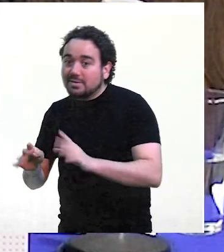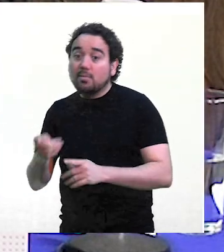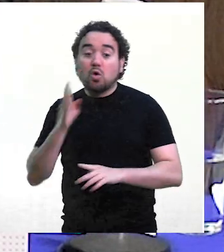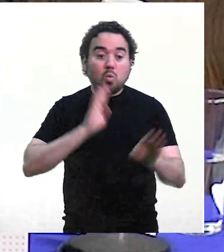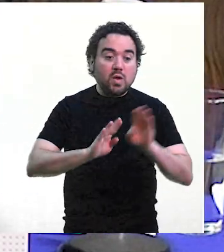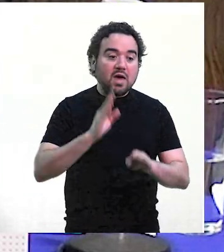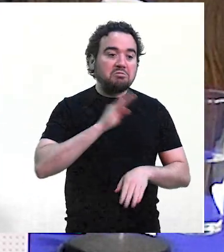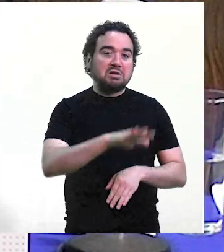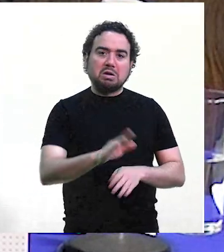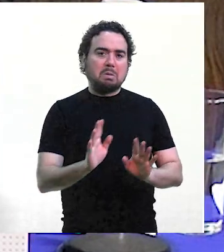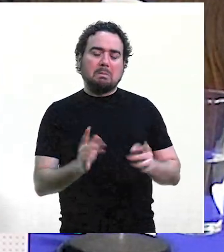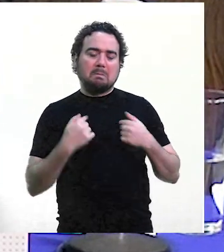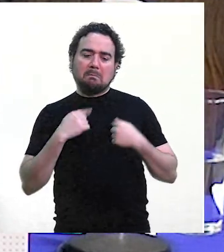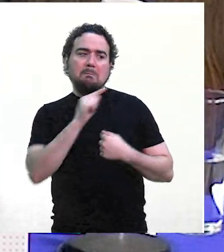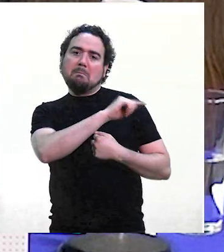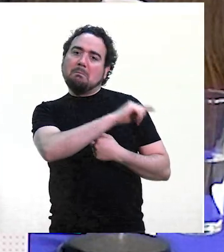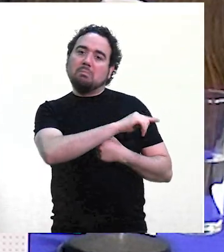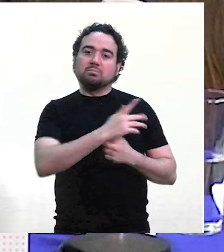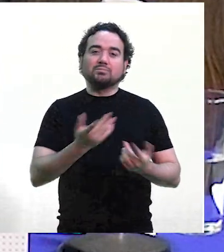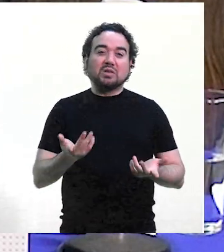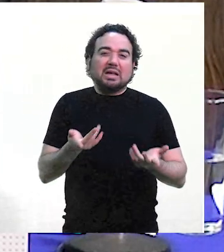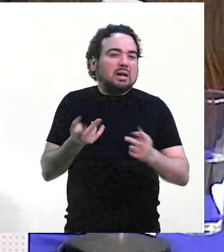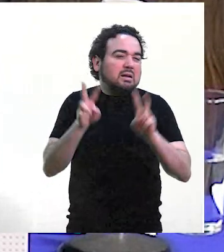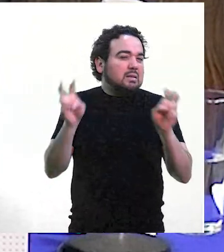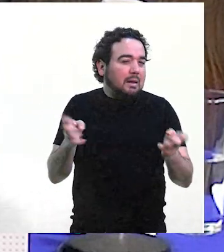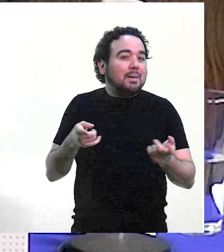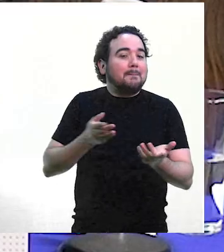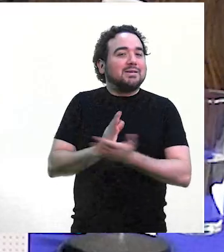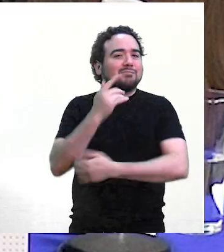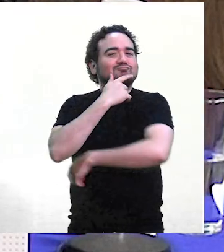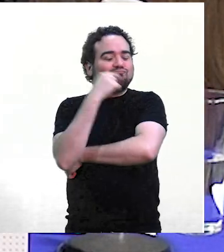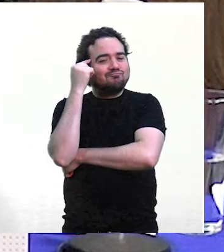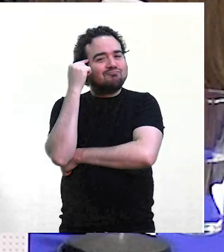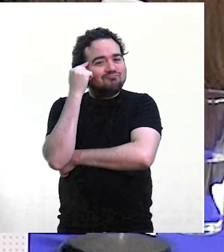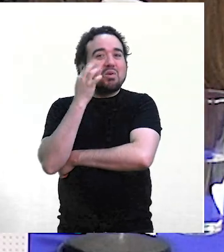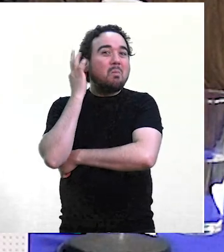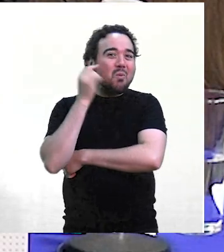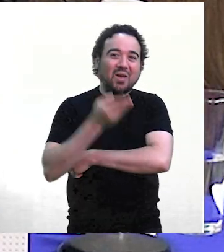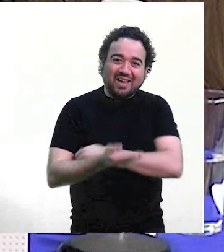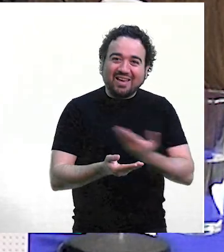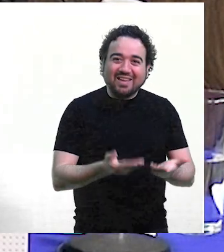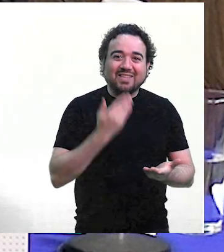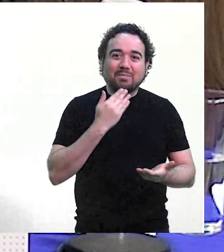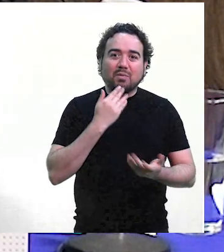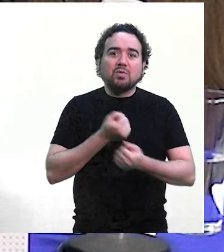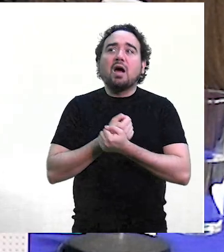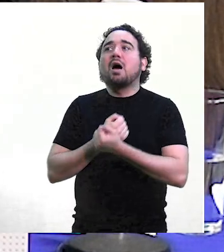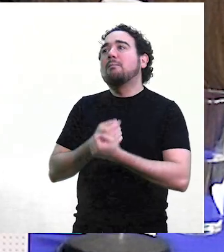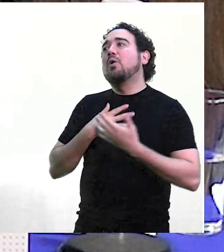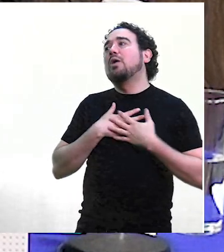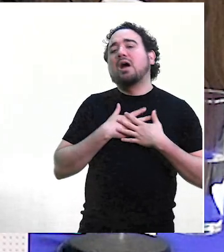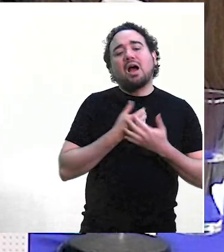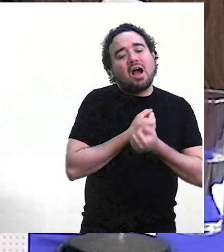niño. Entonces, a ver, ¿de qué estamos hablando? Y ahí nos empezamos a cuestionar. Y las mujeres también, o sea,